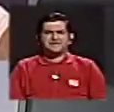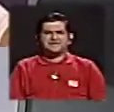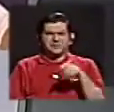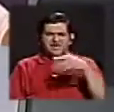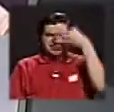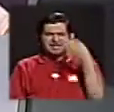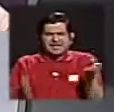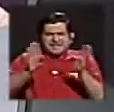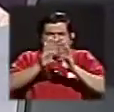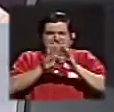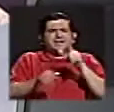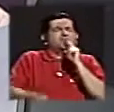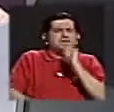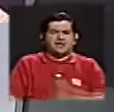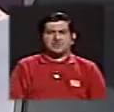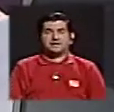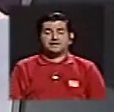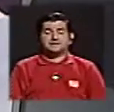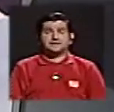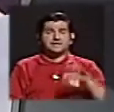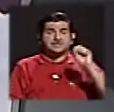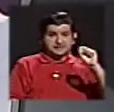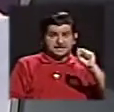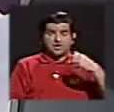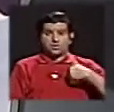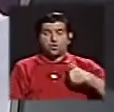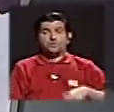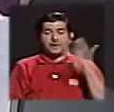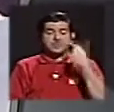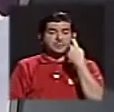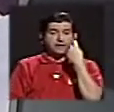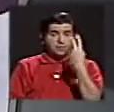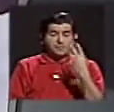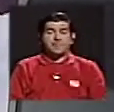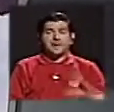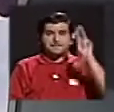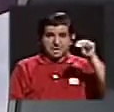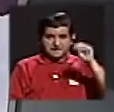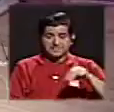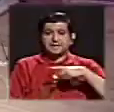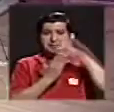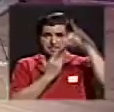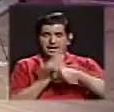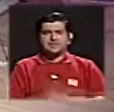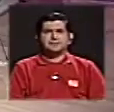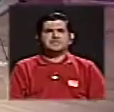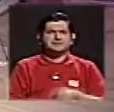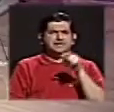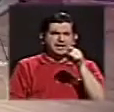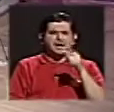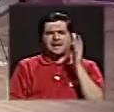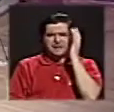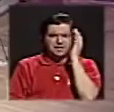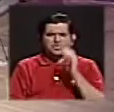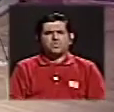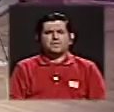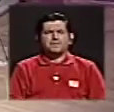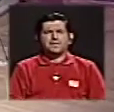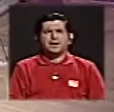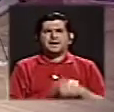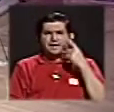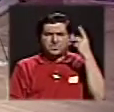impedimento? Y Sergio Brenes de Cartago dice que todos los martes ve el programa y le preocupa que los padres lo vean como